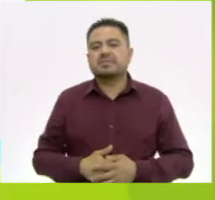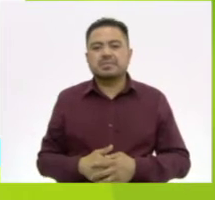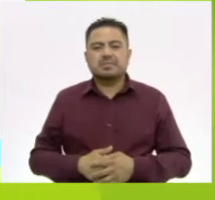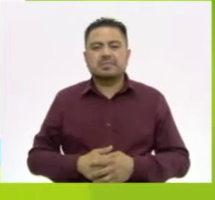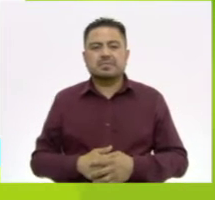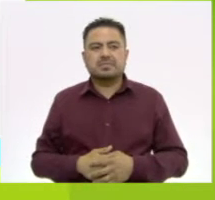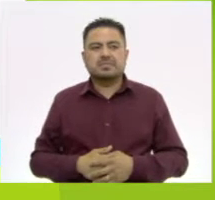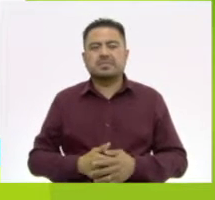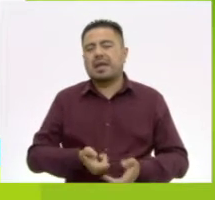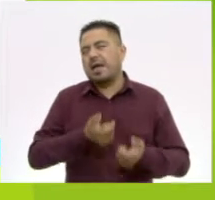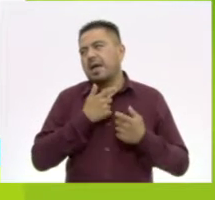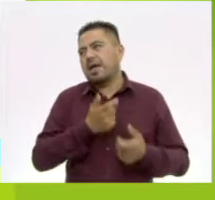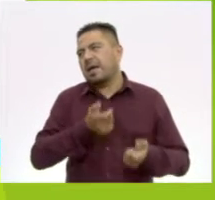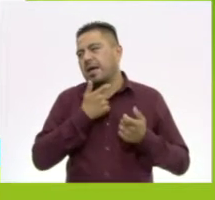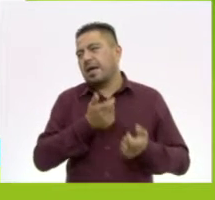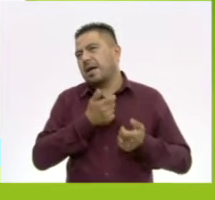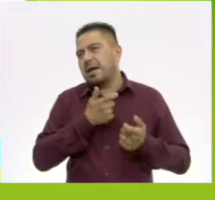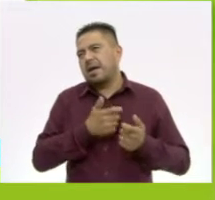risas